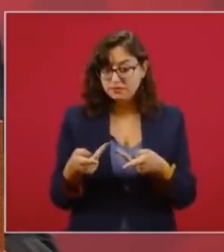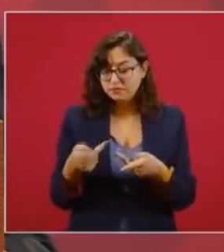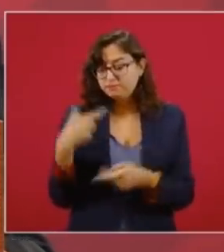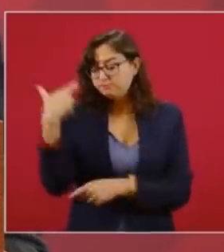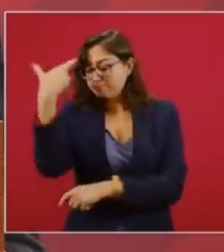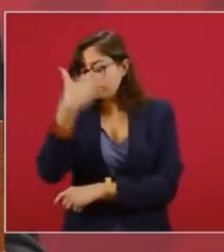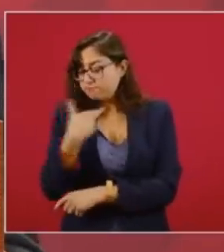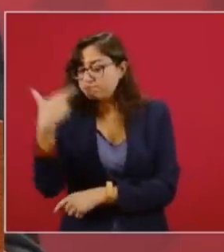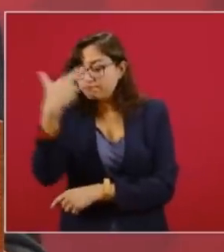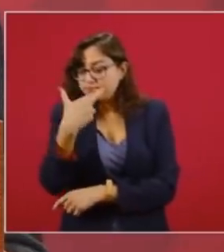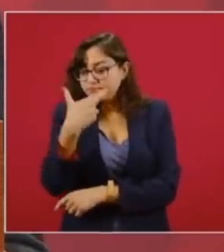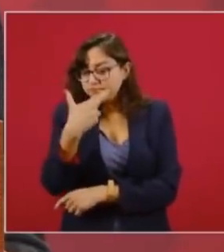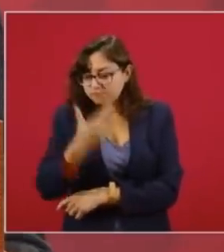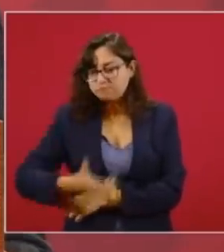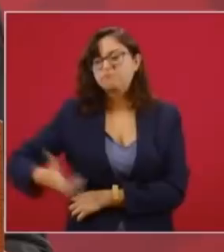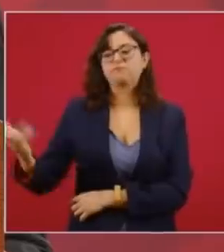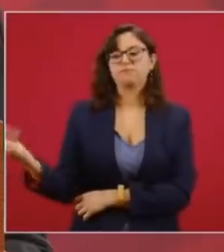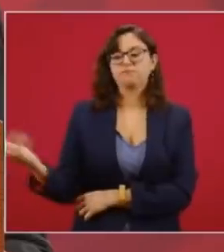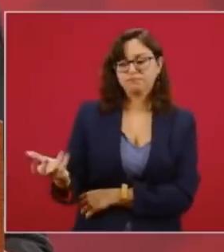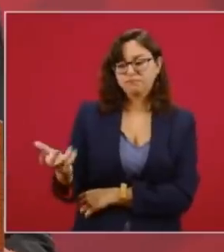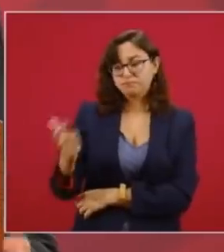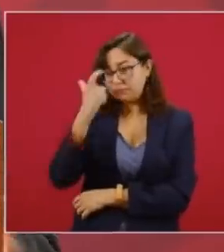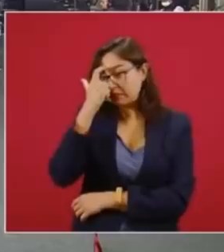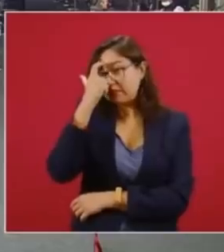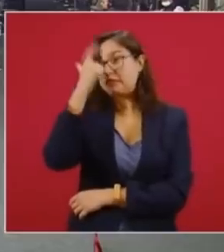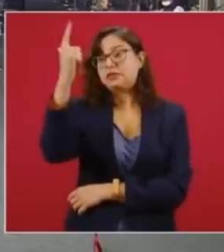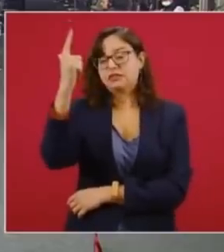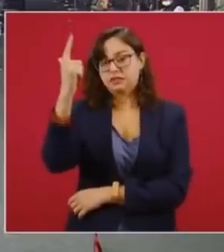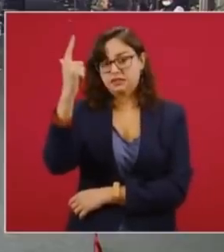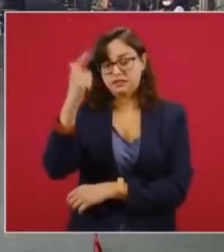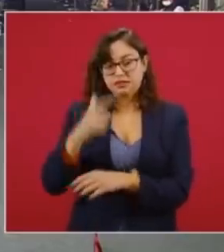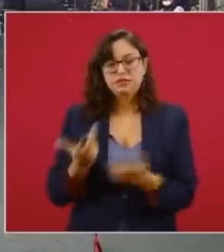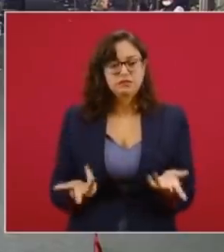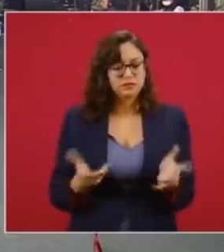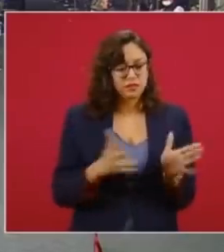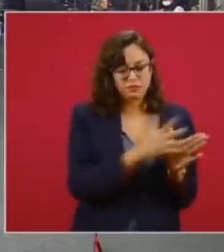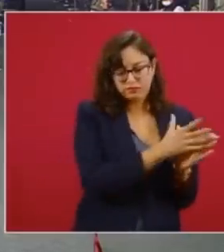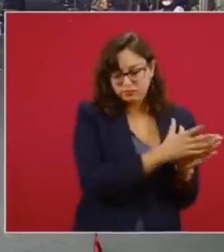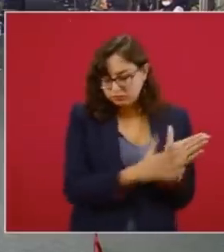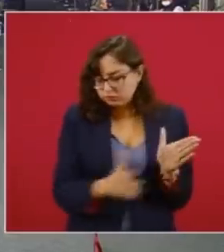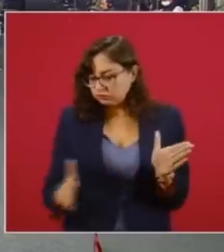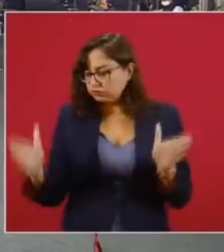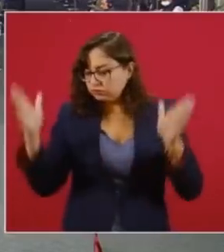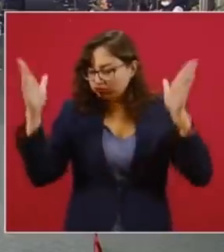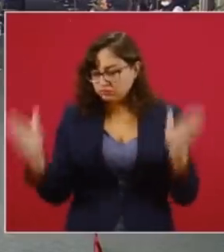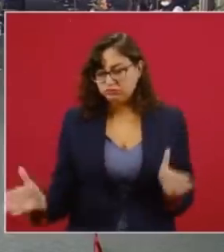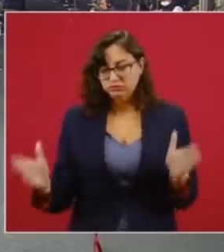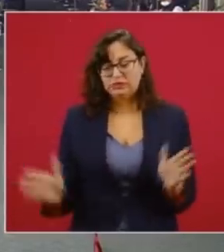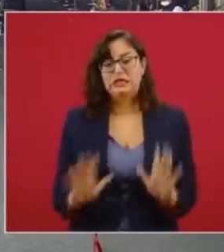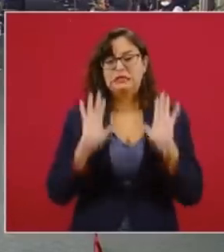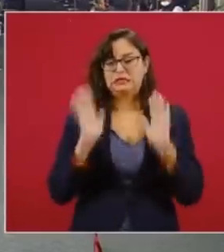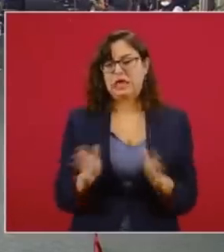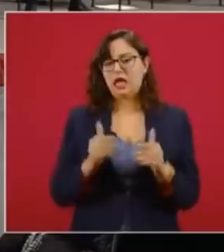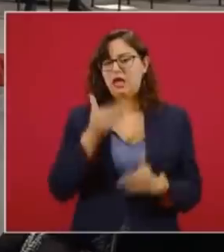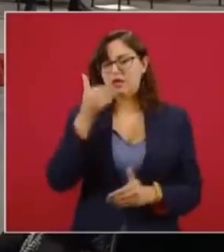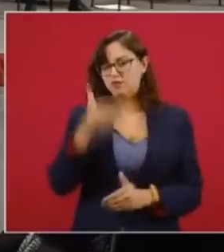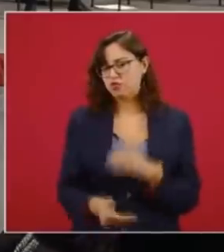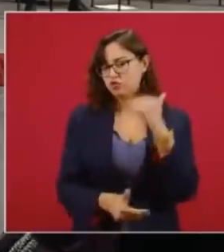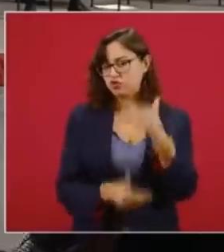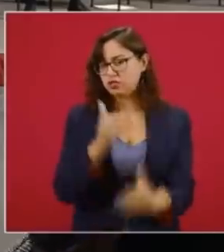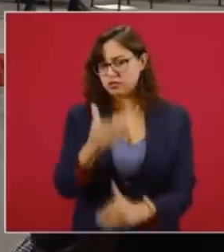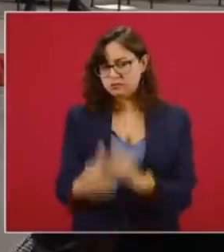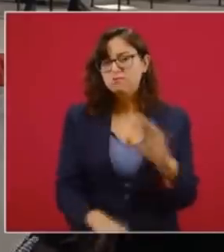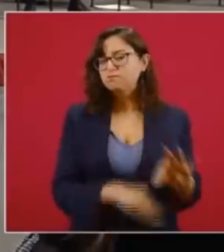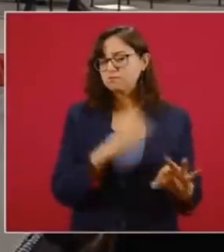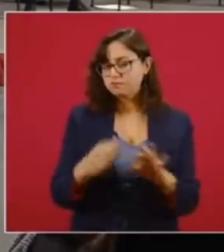en análisis y proyectos que están en ideas. Todo eso lo tenemos ya establecido en un proceso con la